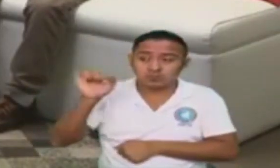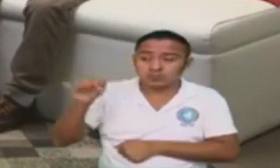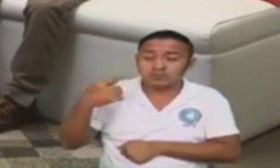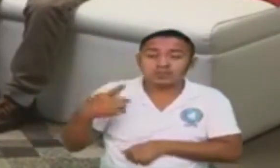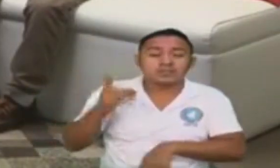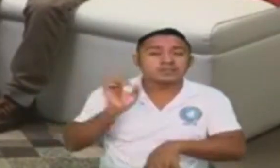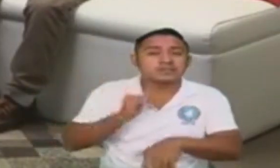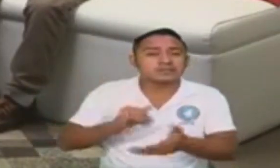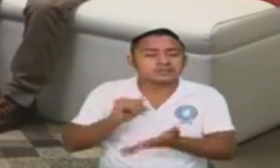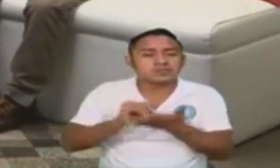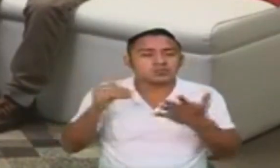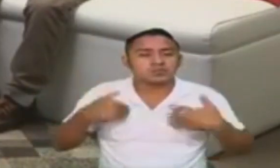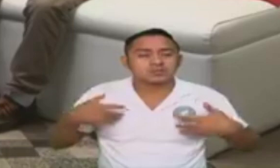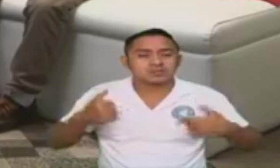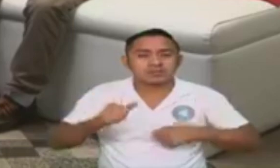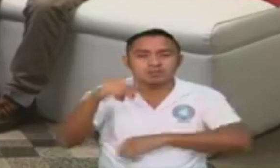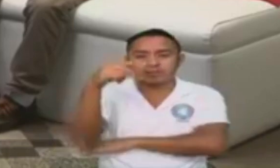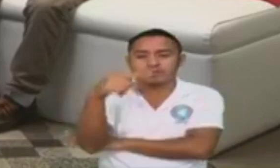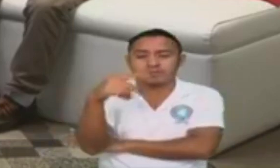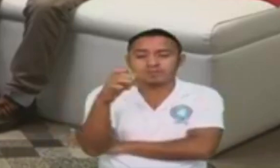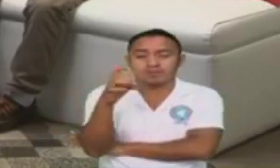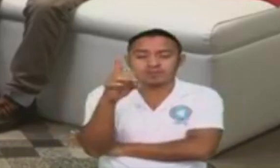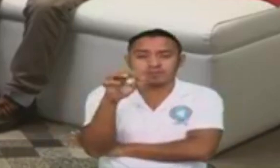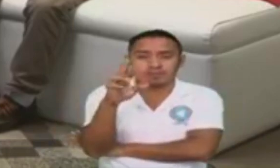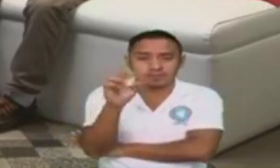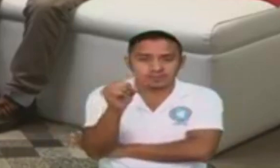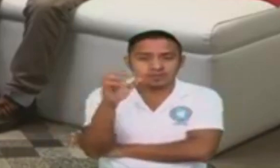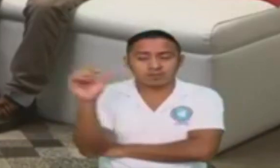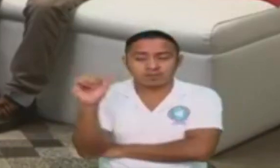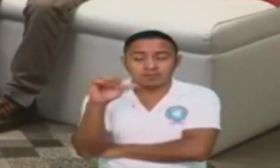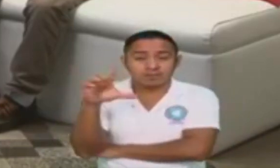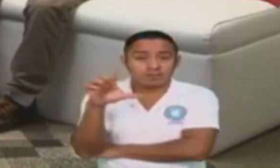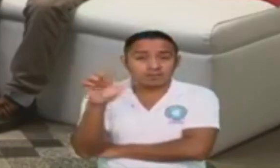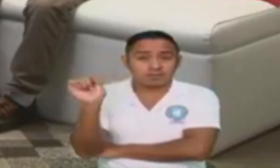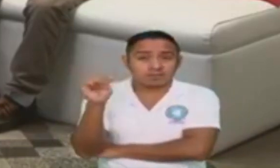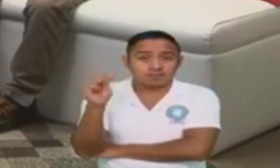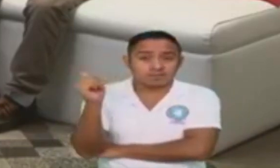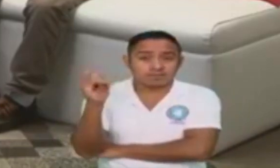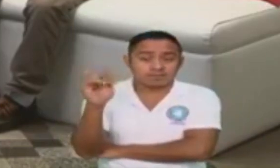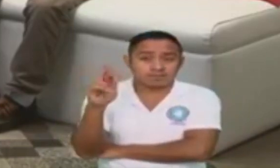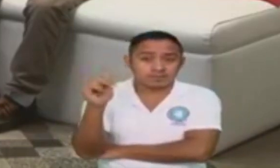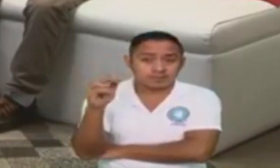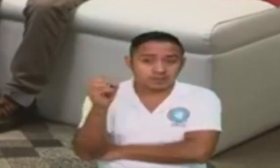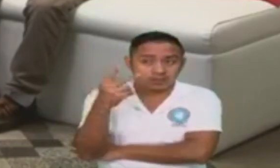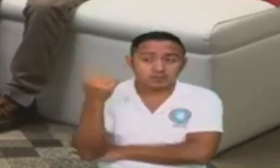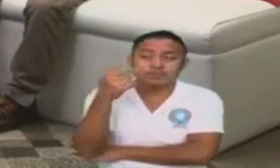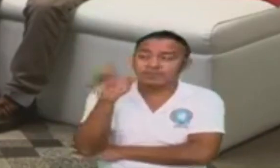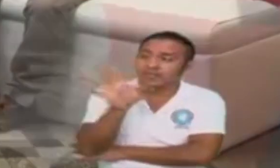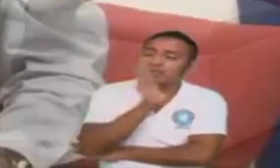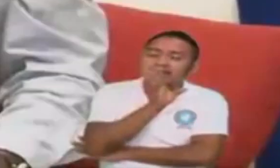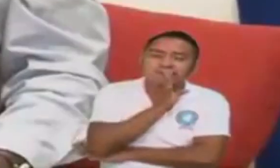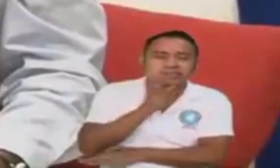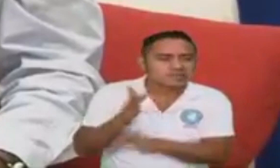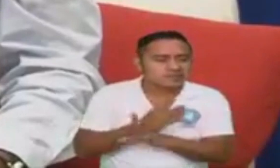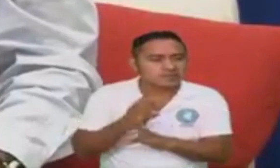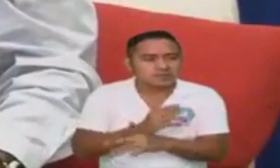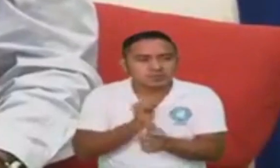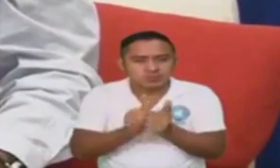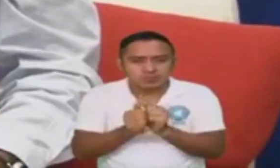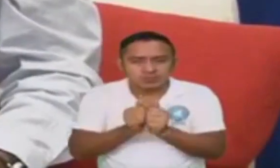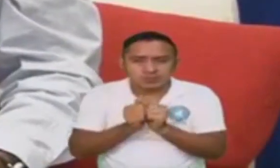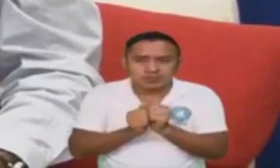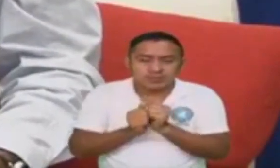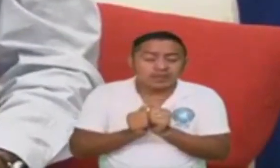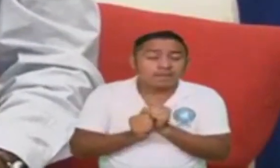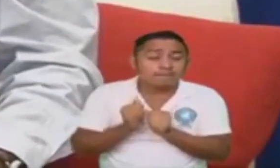Así es. ubicado en el distrito número 5 de Managua. Con él vamos a estar conversando sobre los tipos de afectaciones que